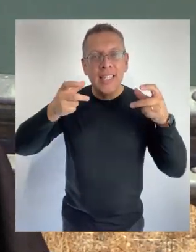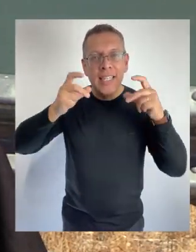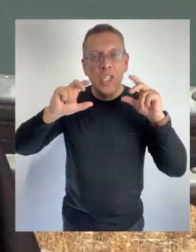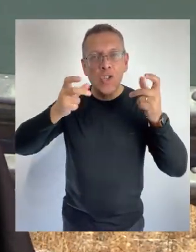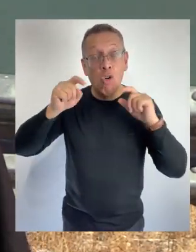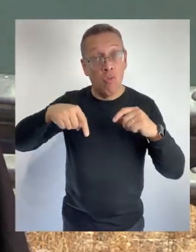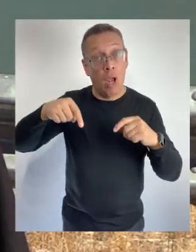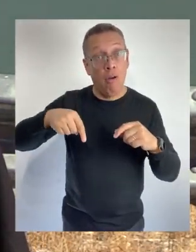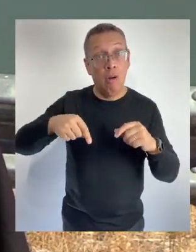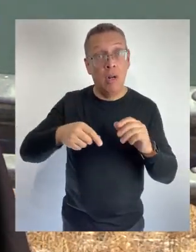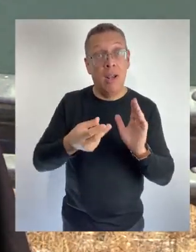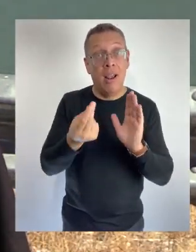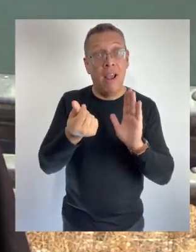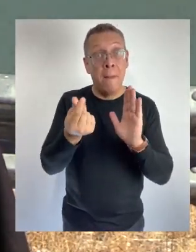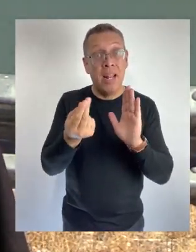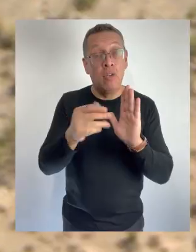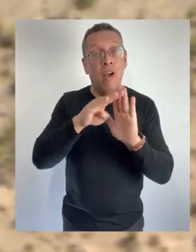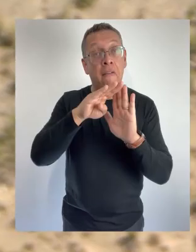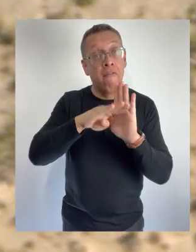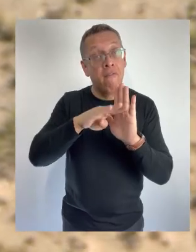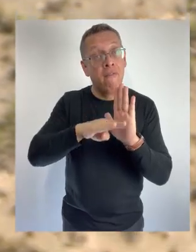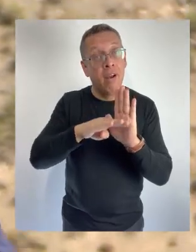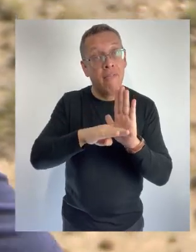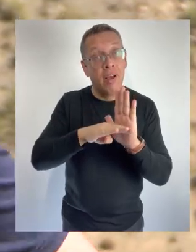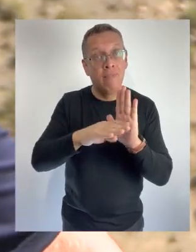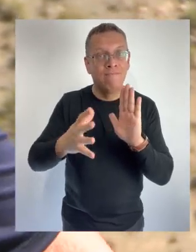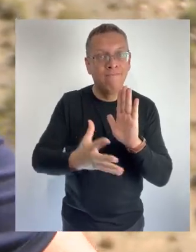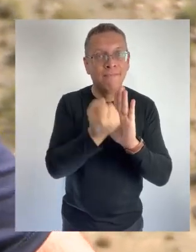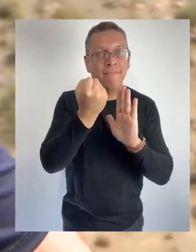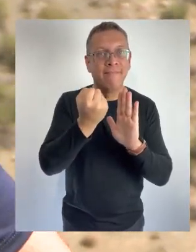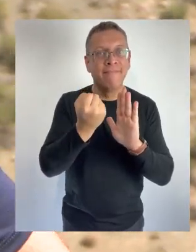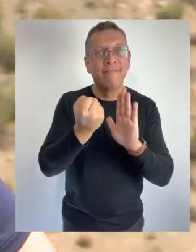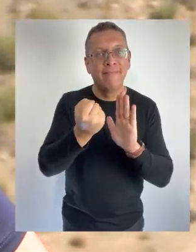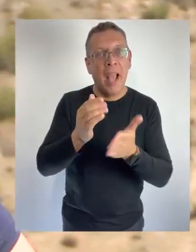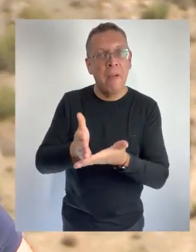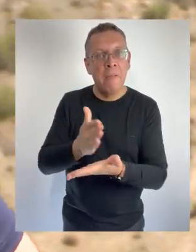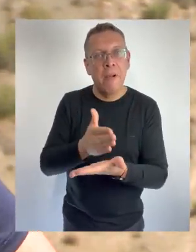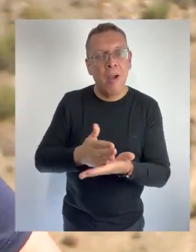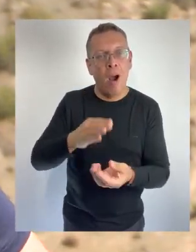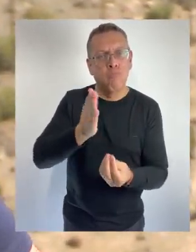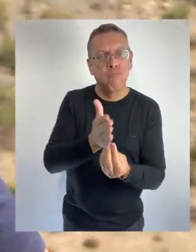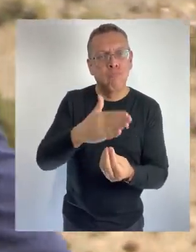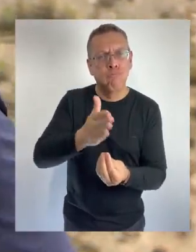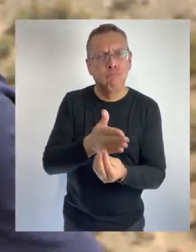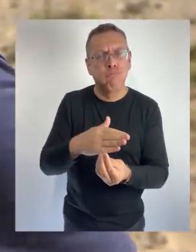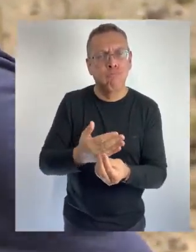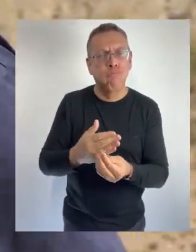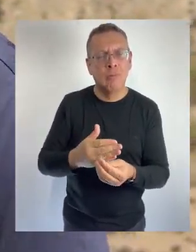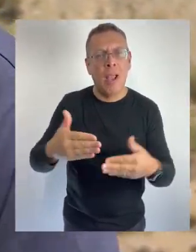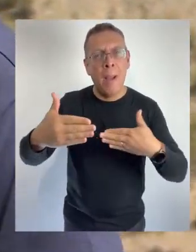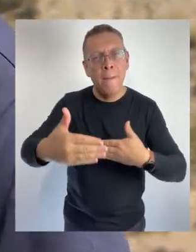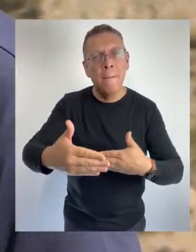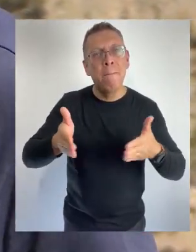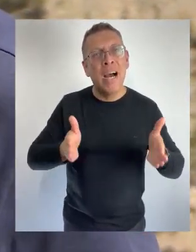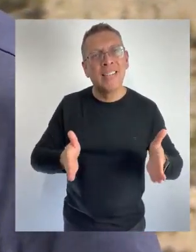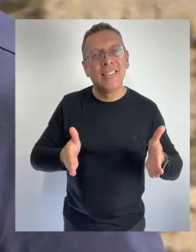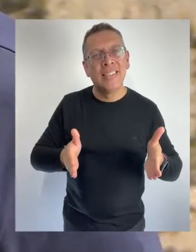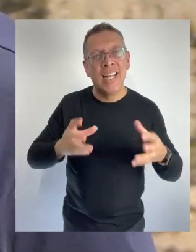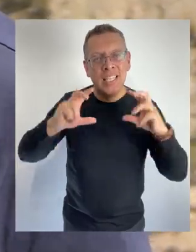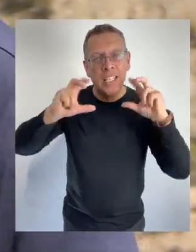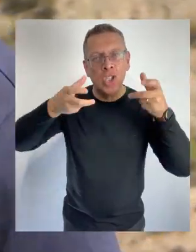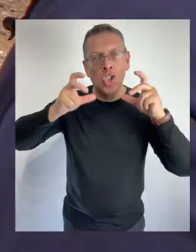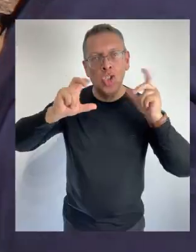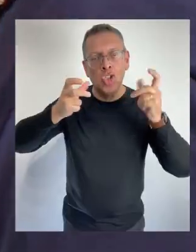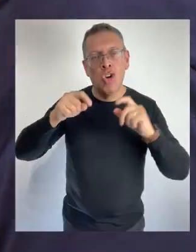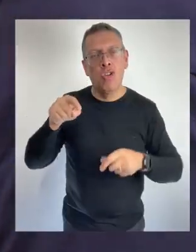precio. Baja mucho del precio el choclo en este momento. Y es el momento de hacer el pastel de choclo. A mí me gusta. Hay que aprovechar la